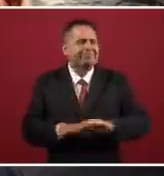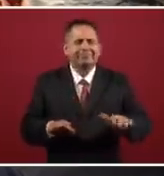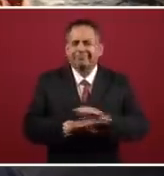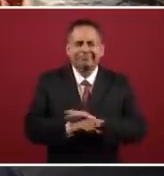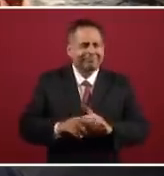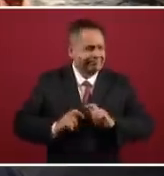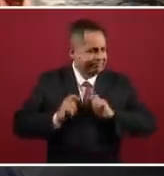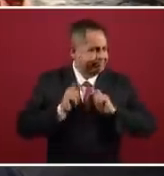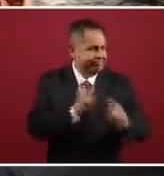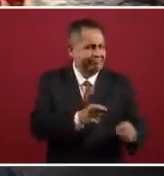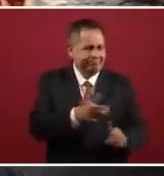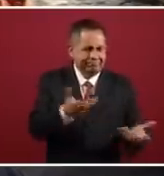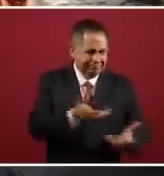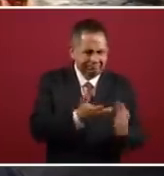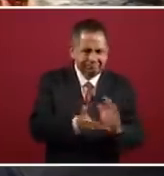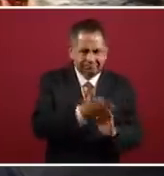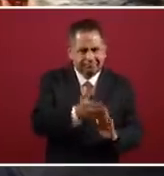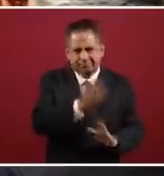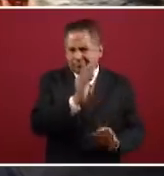que es